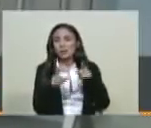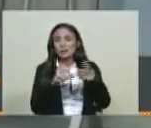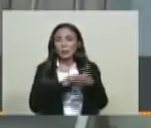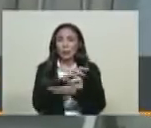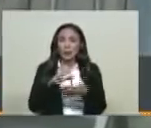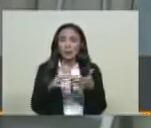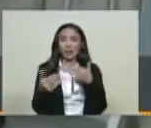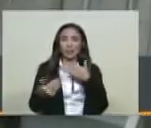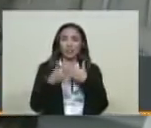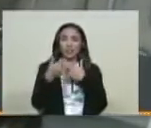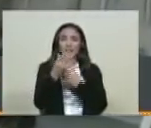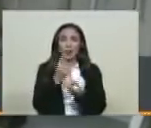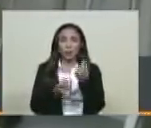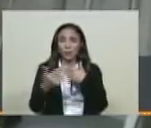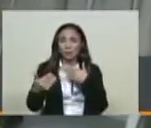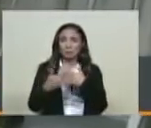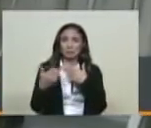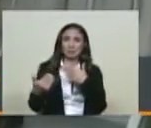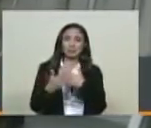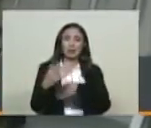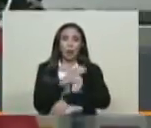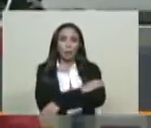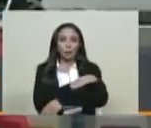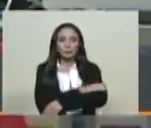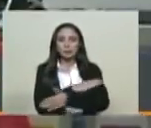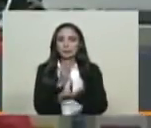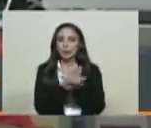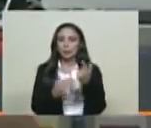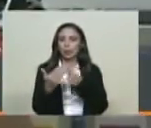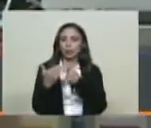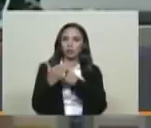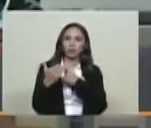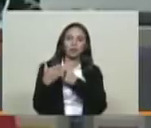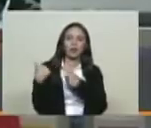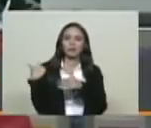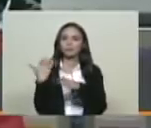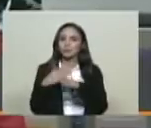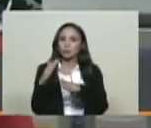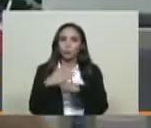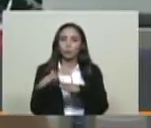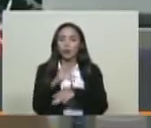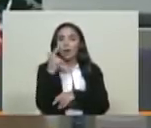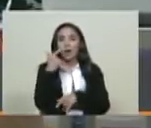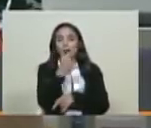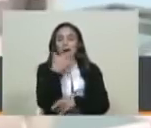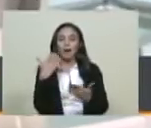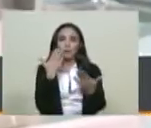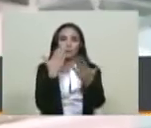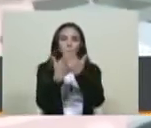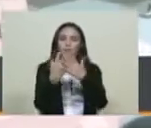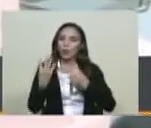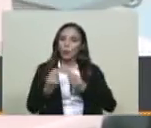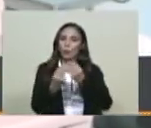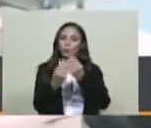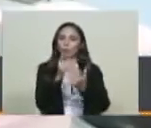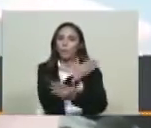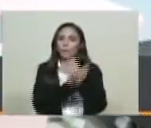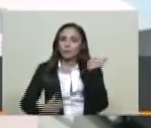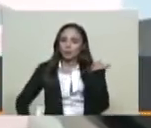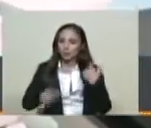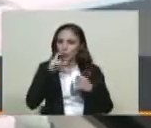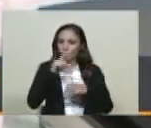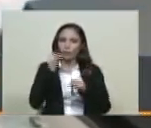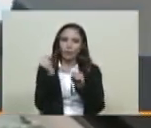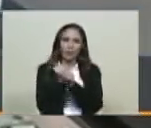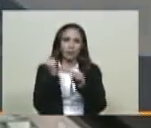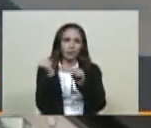a pesar de los ataques de la derecha fascista, terrorista, criminal, ahí está usted, nuestro presidente obrero, trabajando